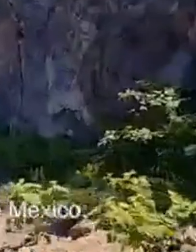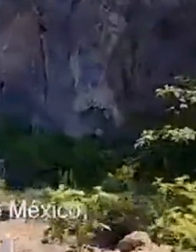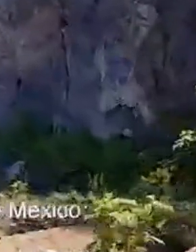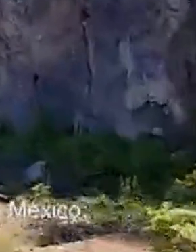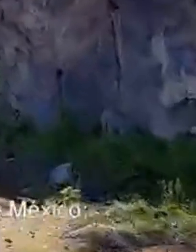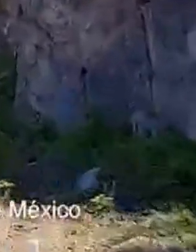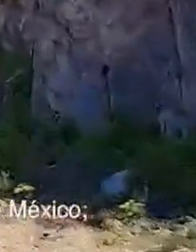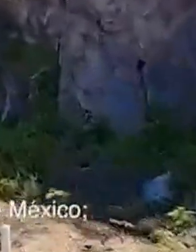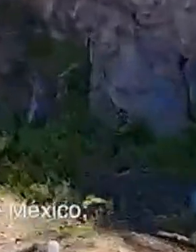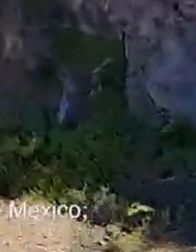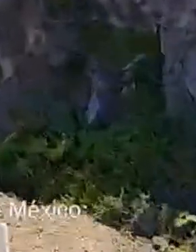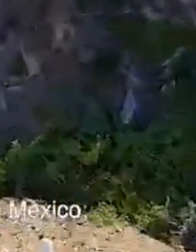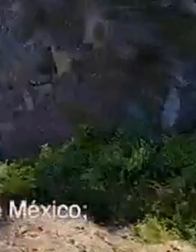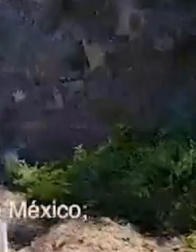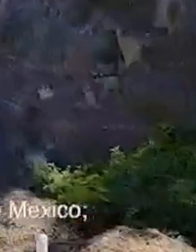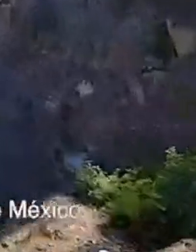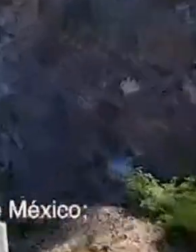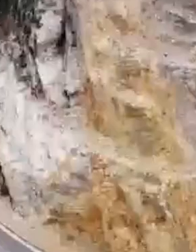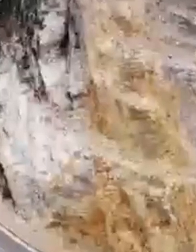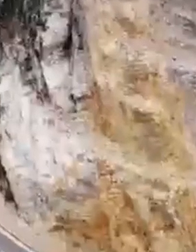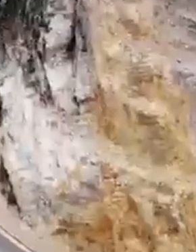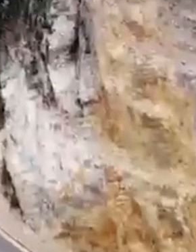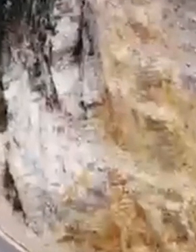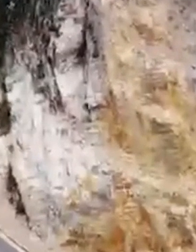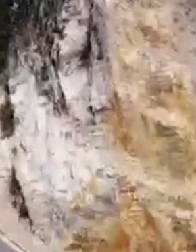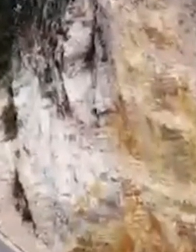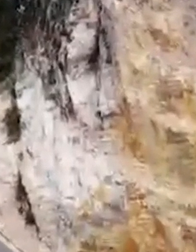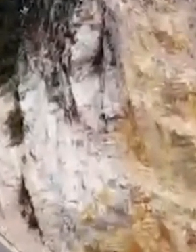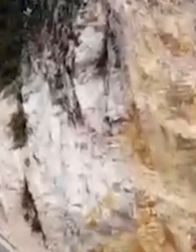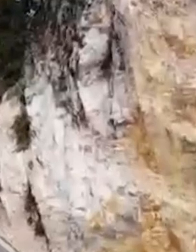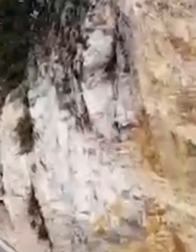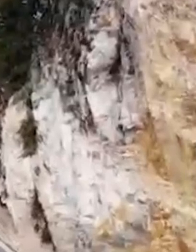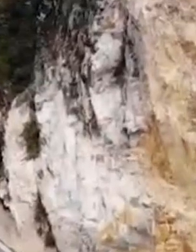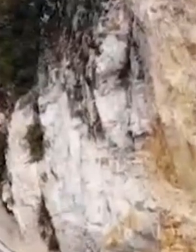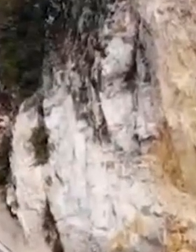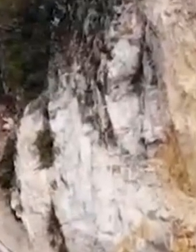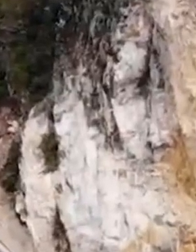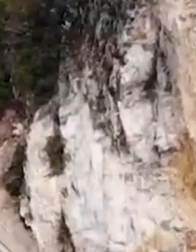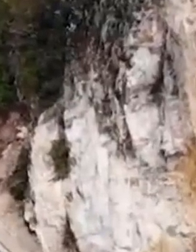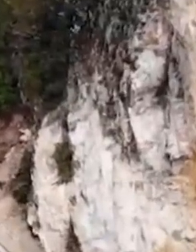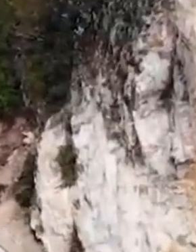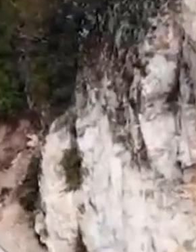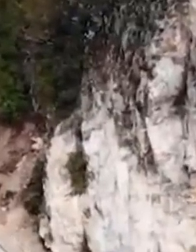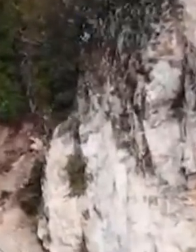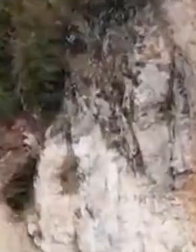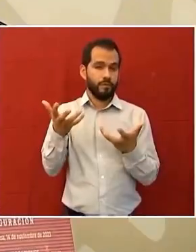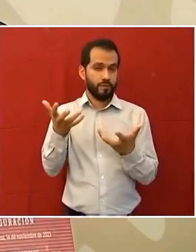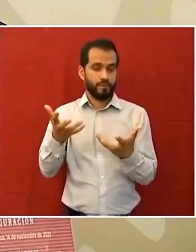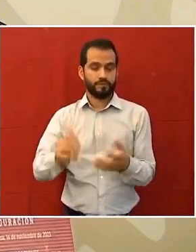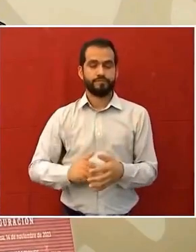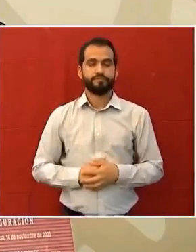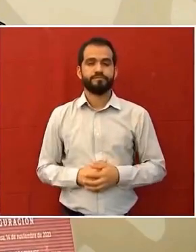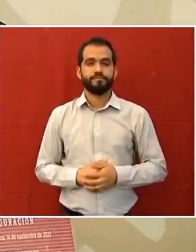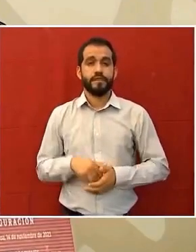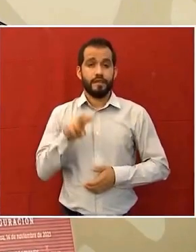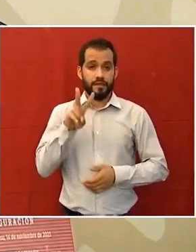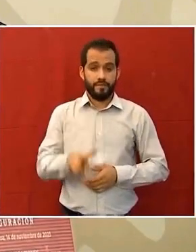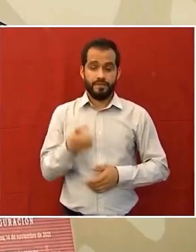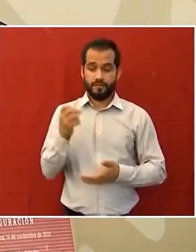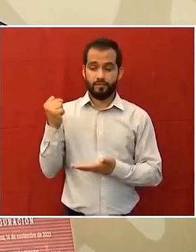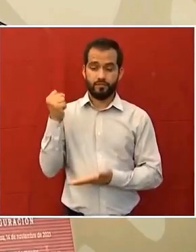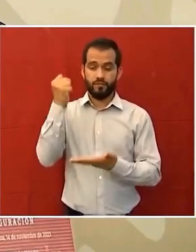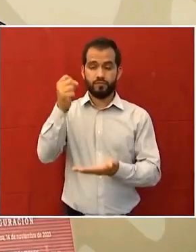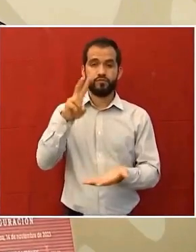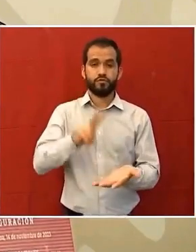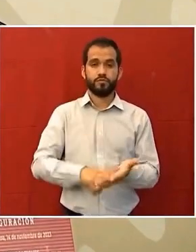genera desarrollo económico para el pueblo de México sin dejar a nadie atrás ni a nadie afuera. Con una inversión total